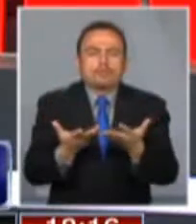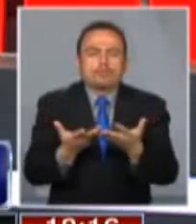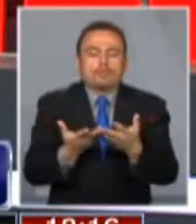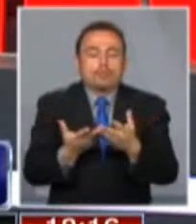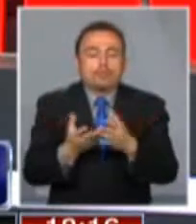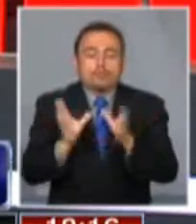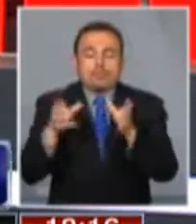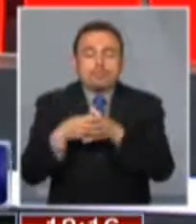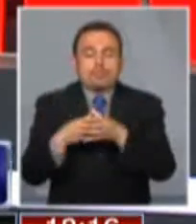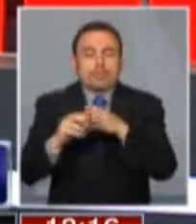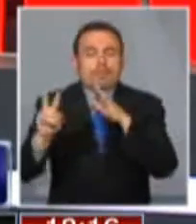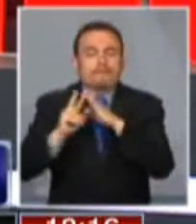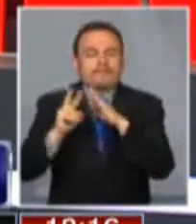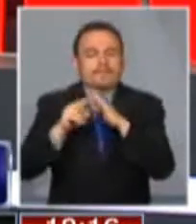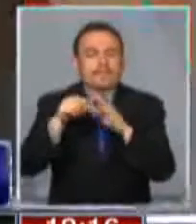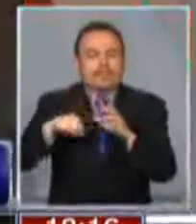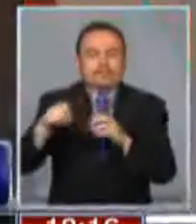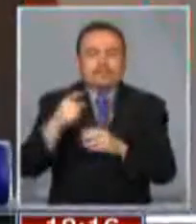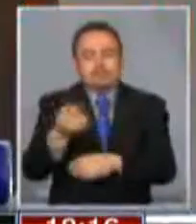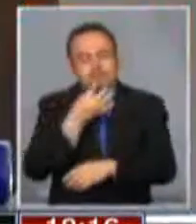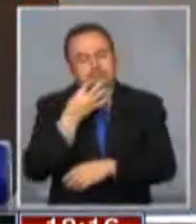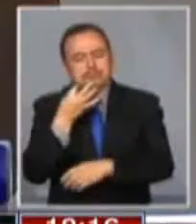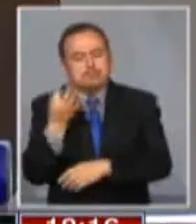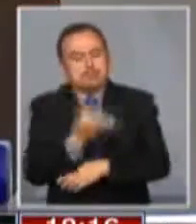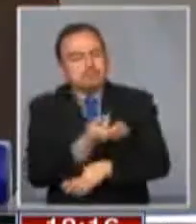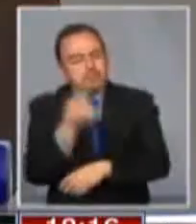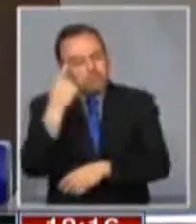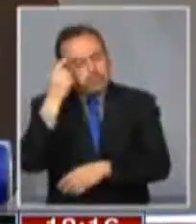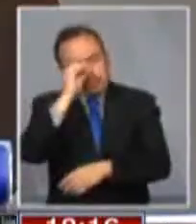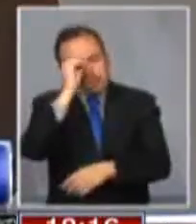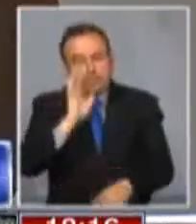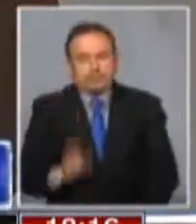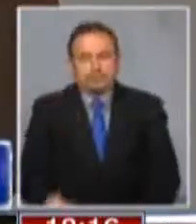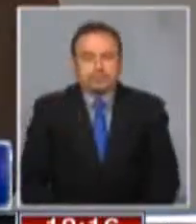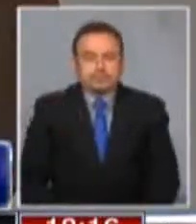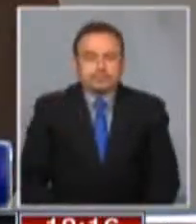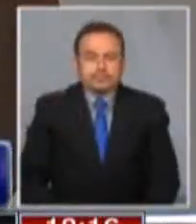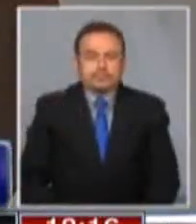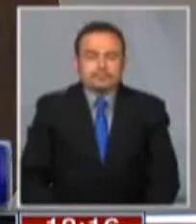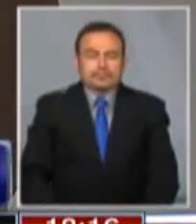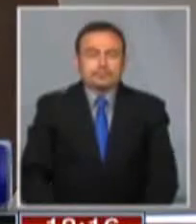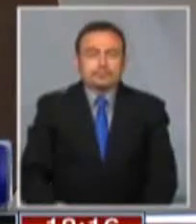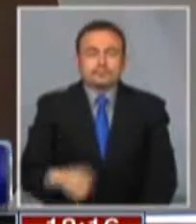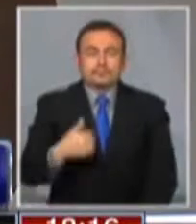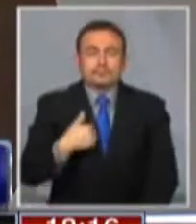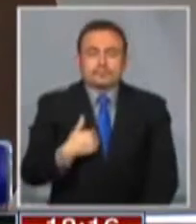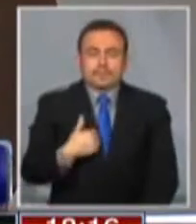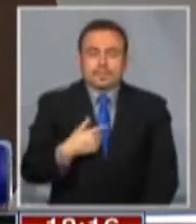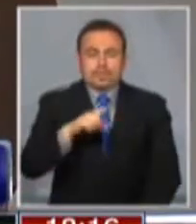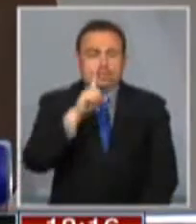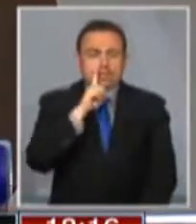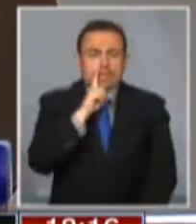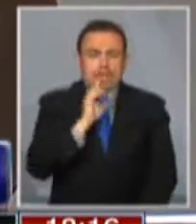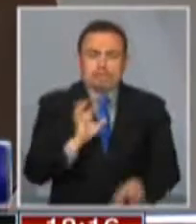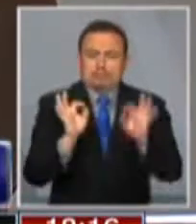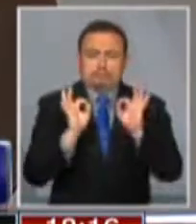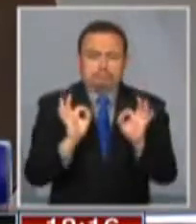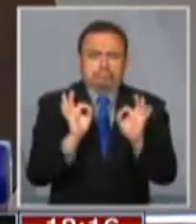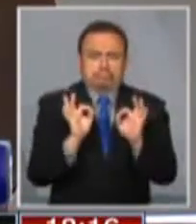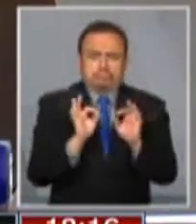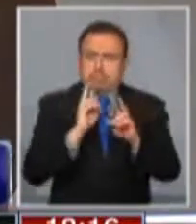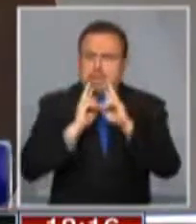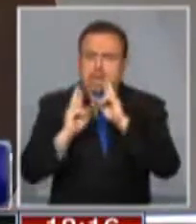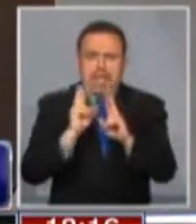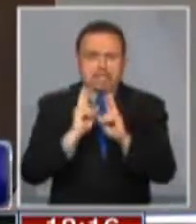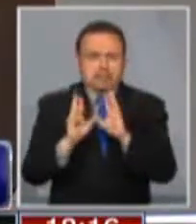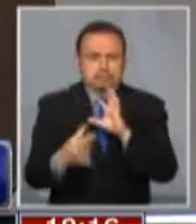juntas de vecinos cómo las calificarían ustedes? Bueno, aquí nosotros hemos tenido excelentes relaciones con las juntas de vecinos,